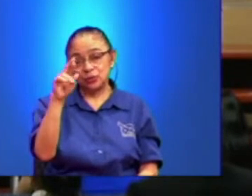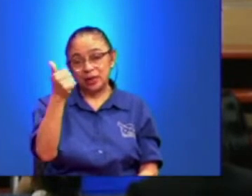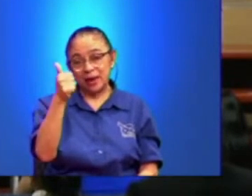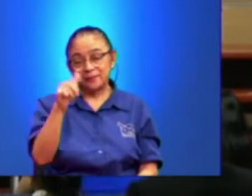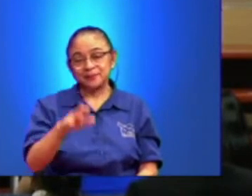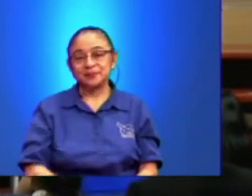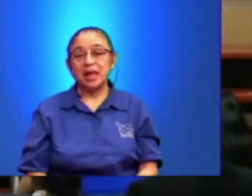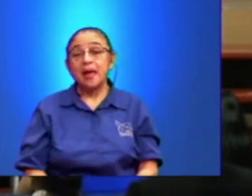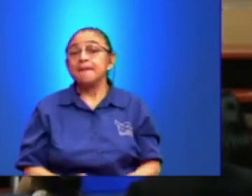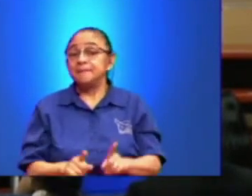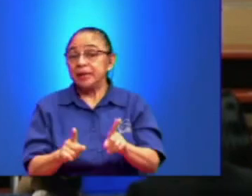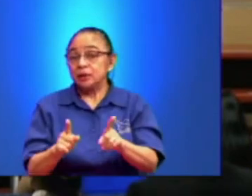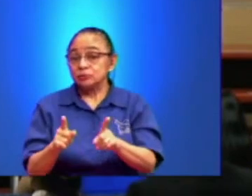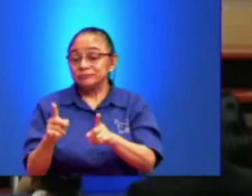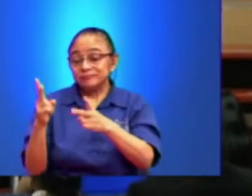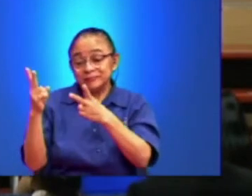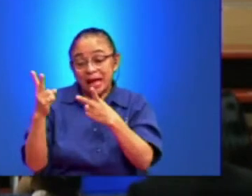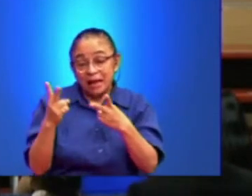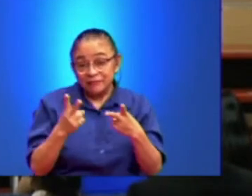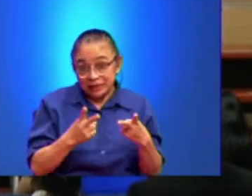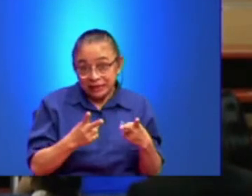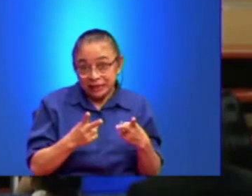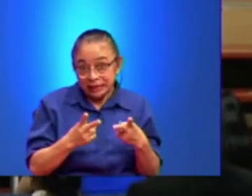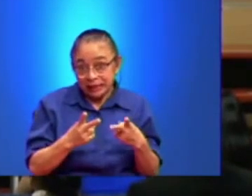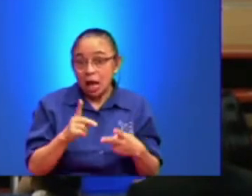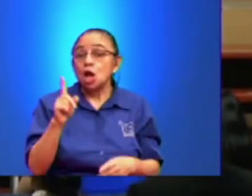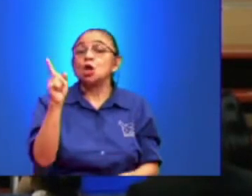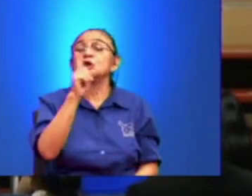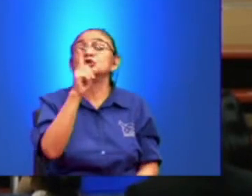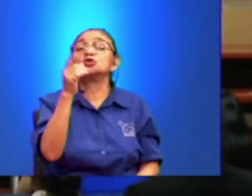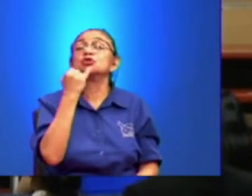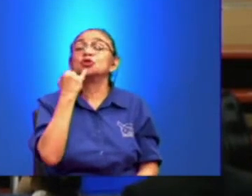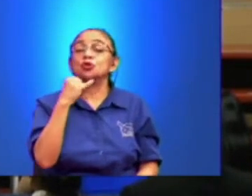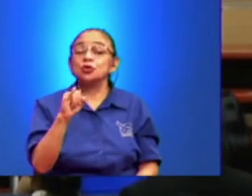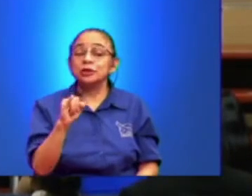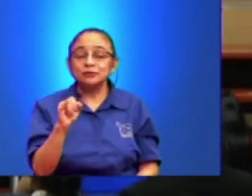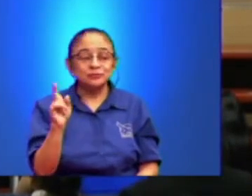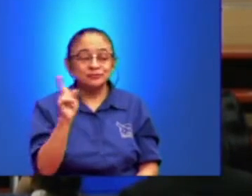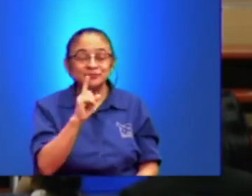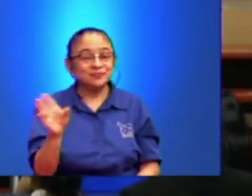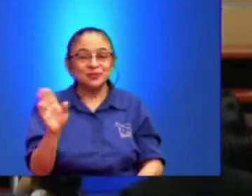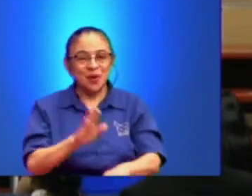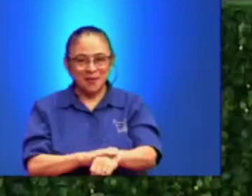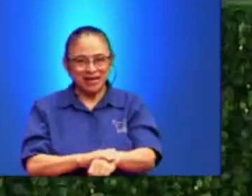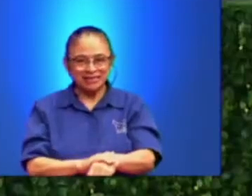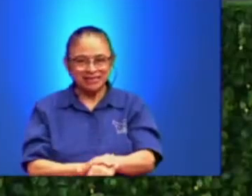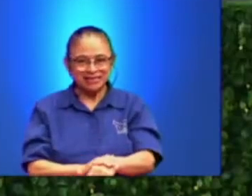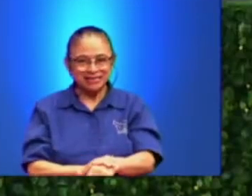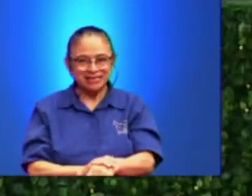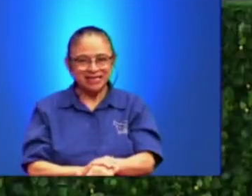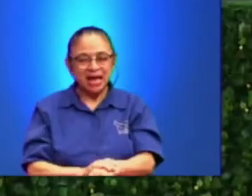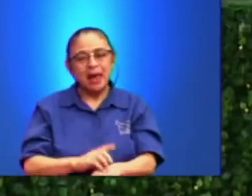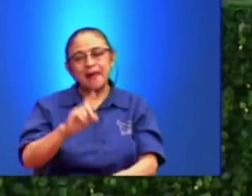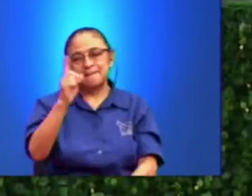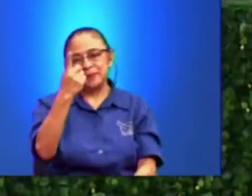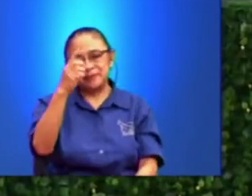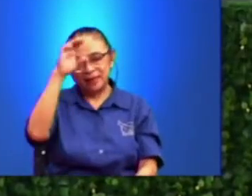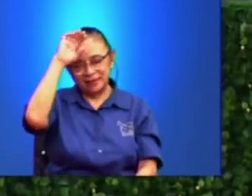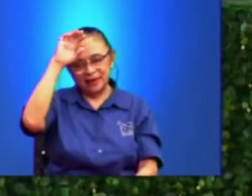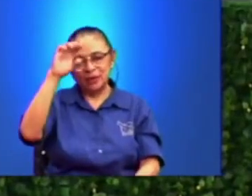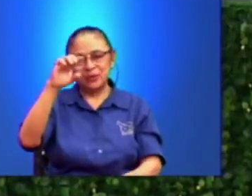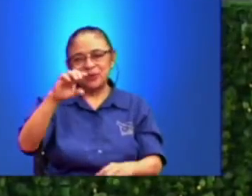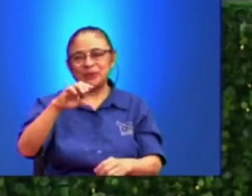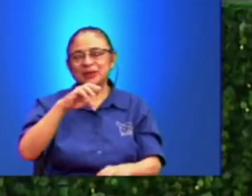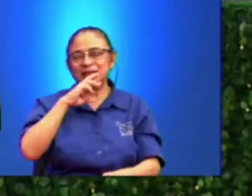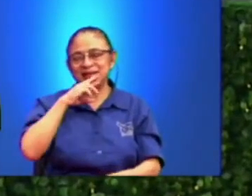pero cuando hubieren la gentilidad ya no es así porque el apóstol pablo en 1ª corintios capítulo 11